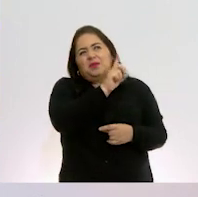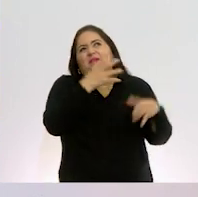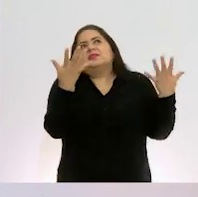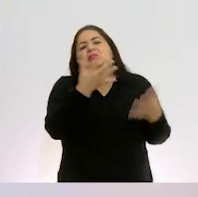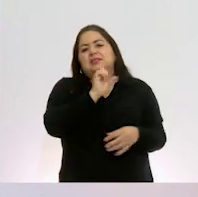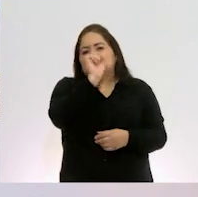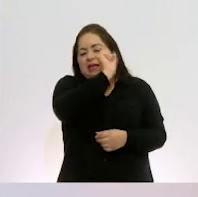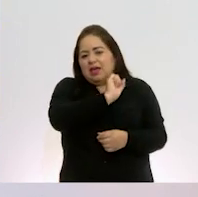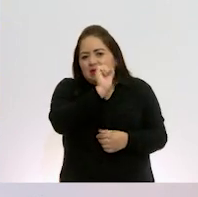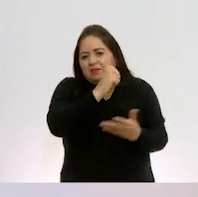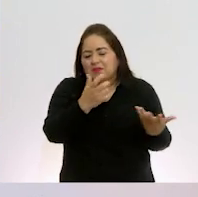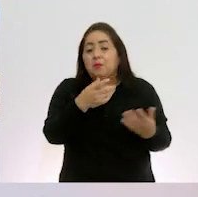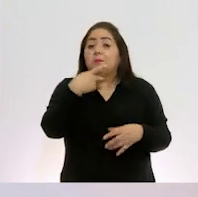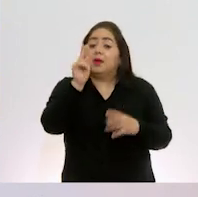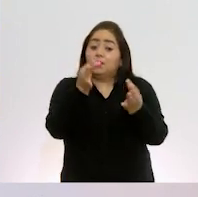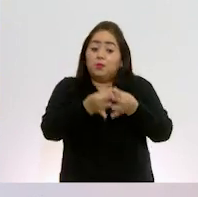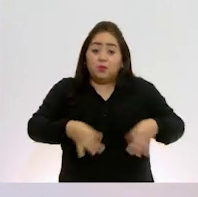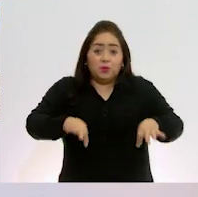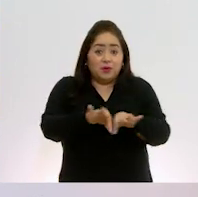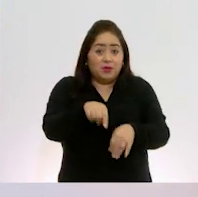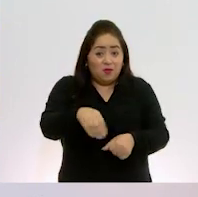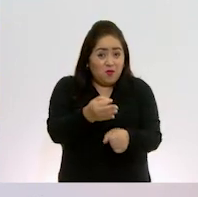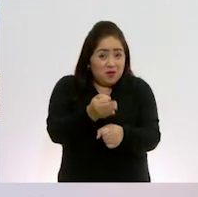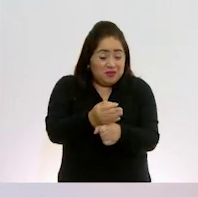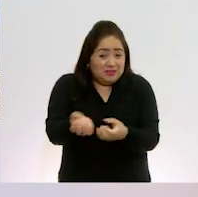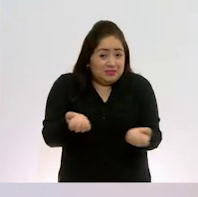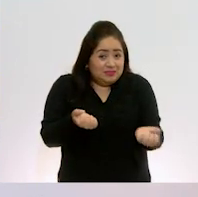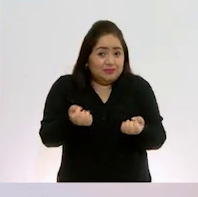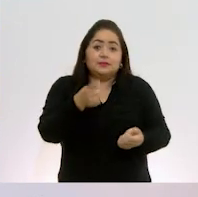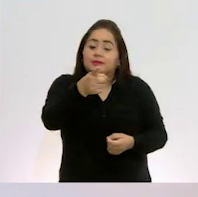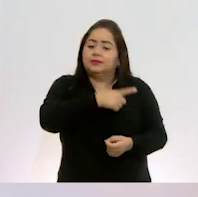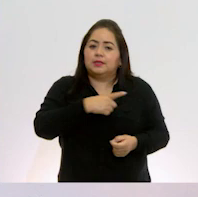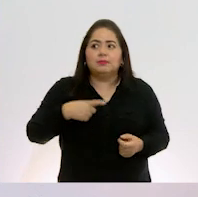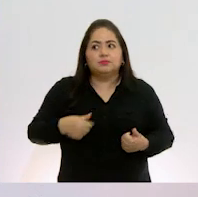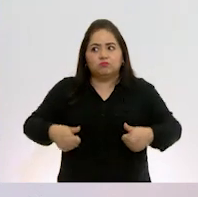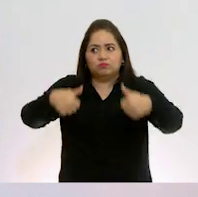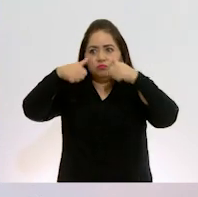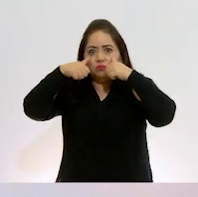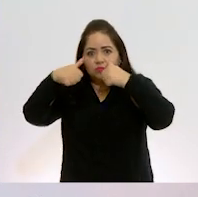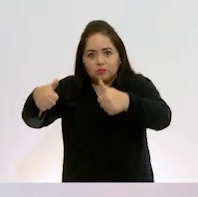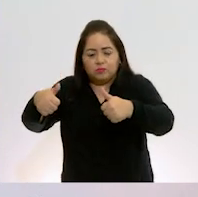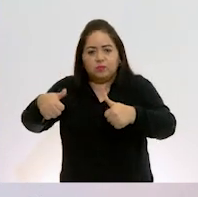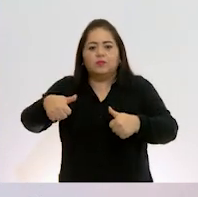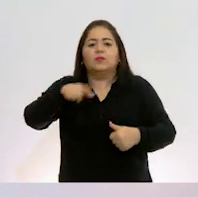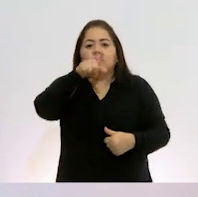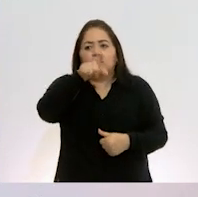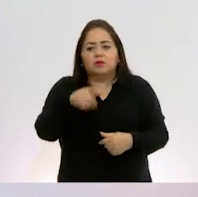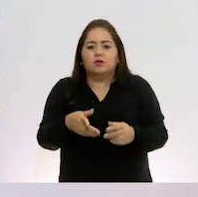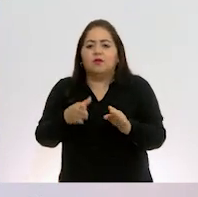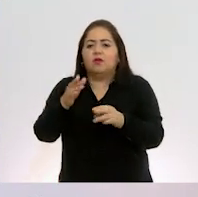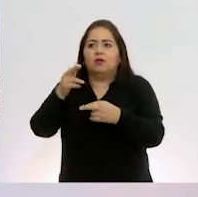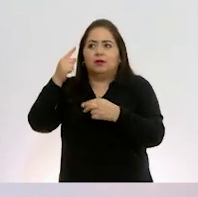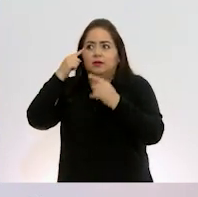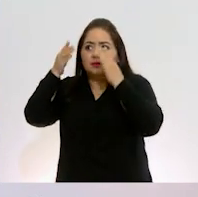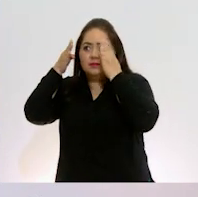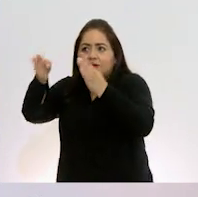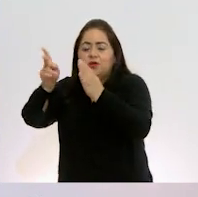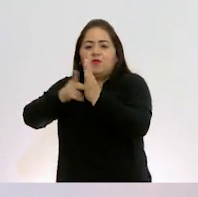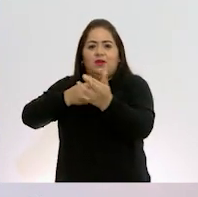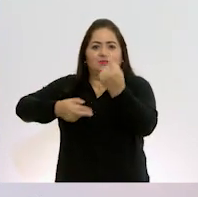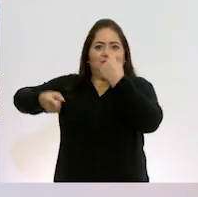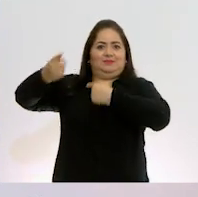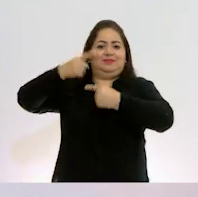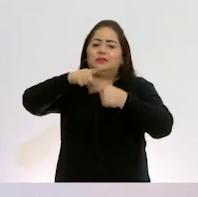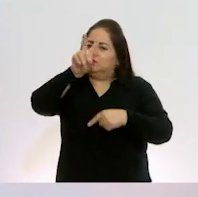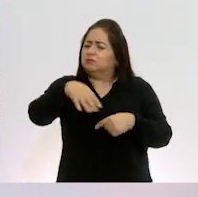sábado. Lo importante de este ejercicio es que lleves tu atención vayas y regreses. Eso